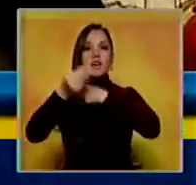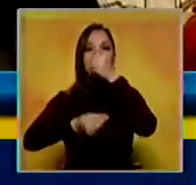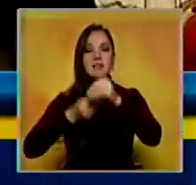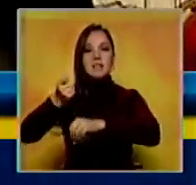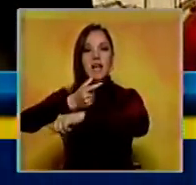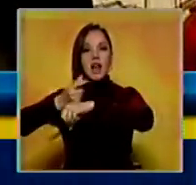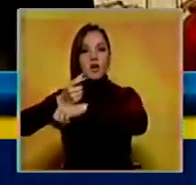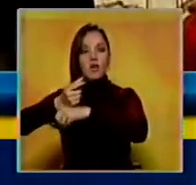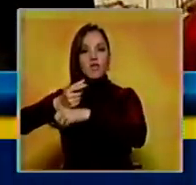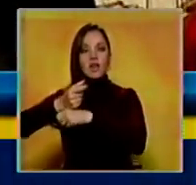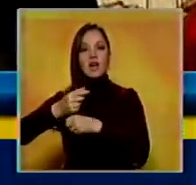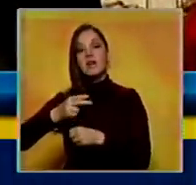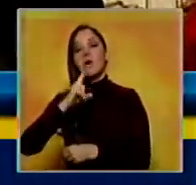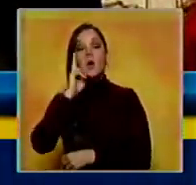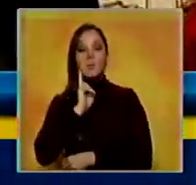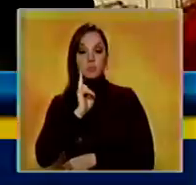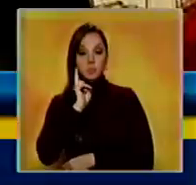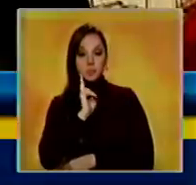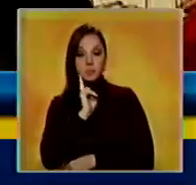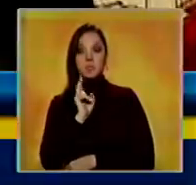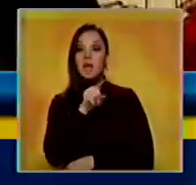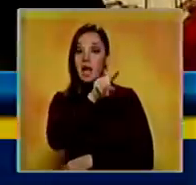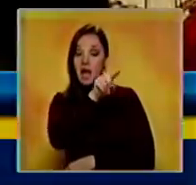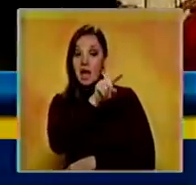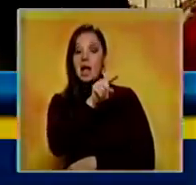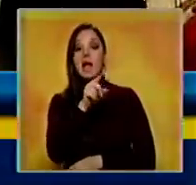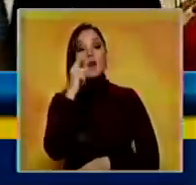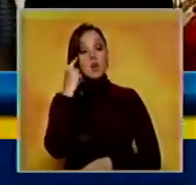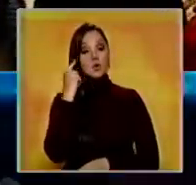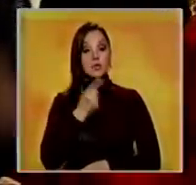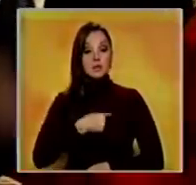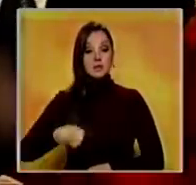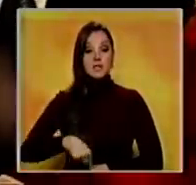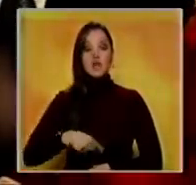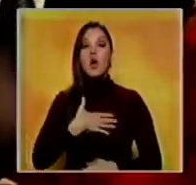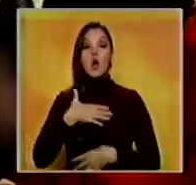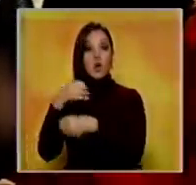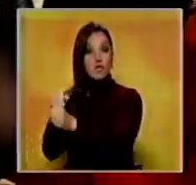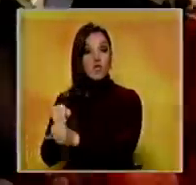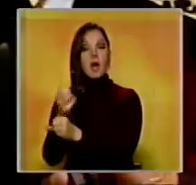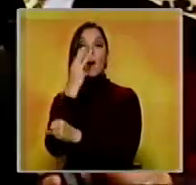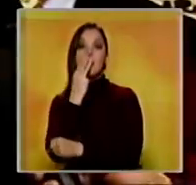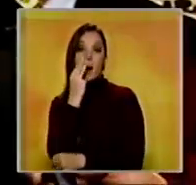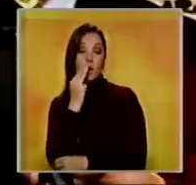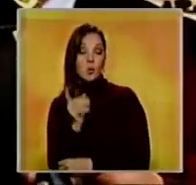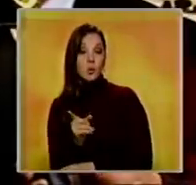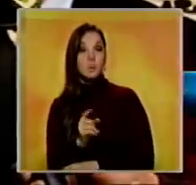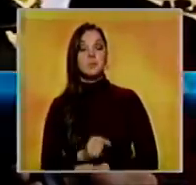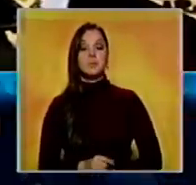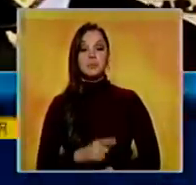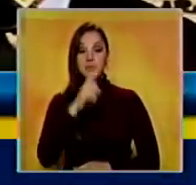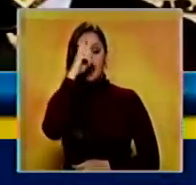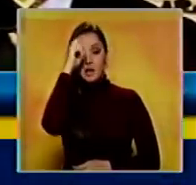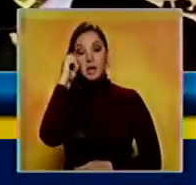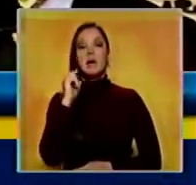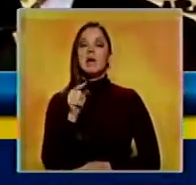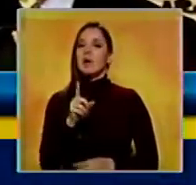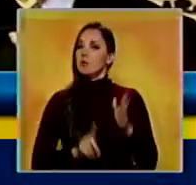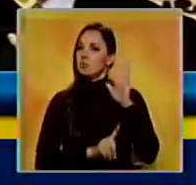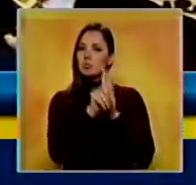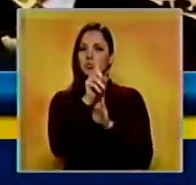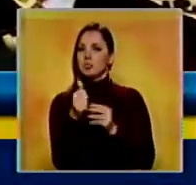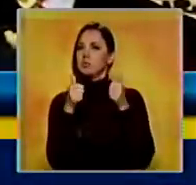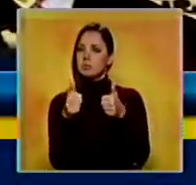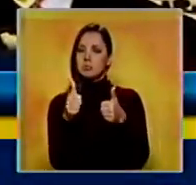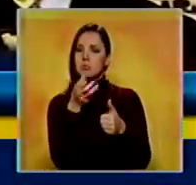están totalmente dispuestos y confían en el gobierno bolivariano, confían en nuestro presidente Nicolás Maduro. Un avance fructífero,